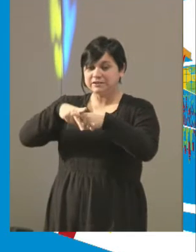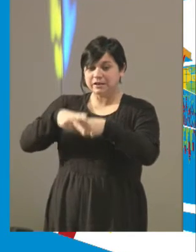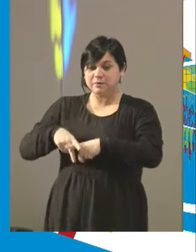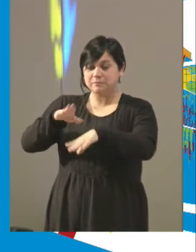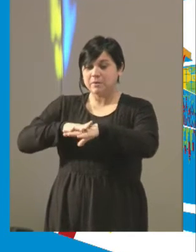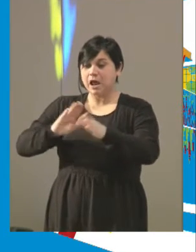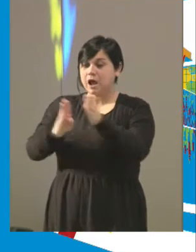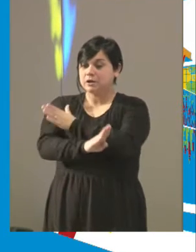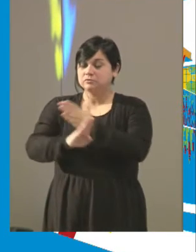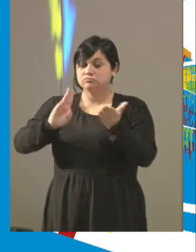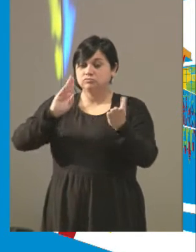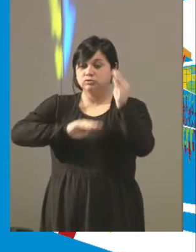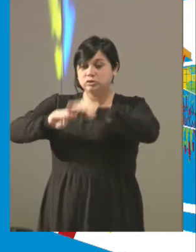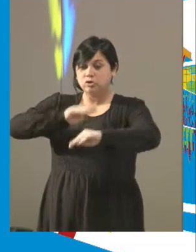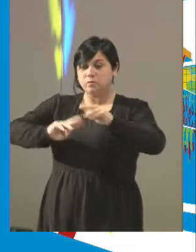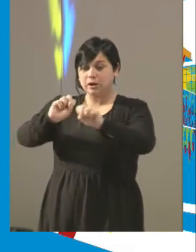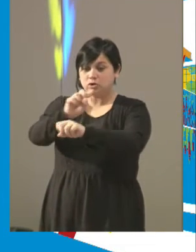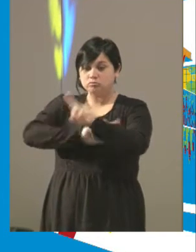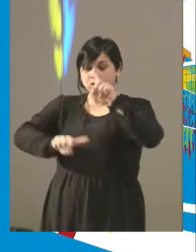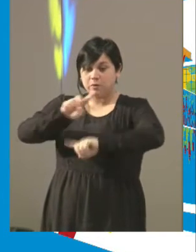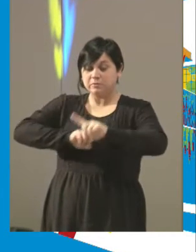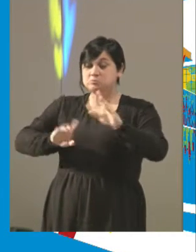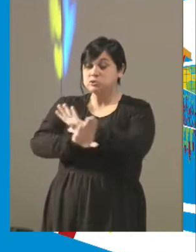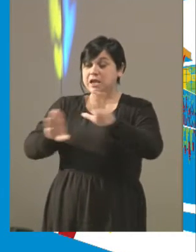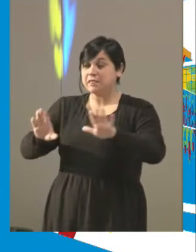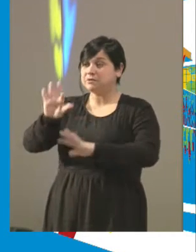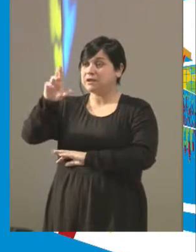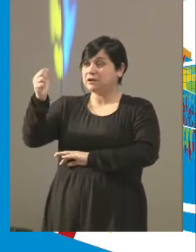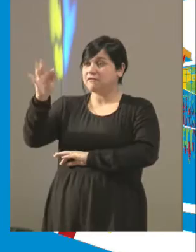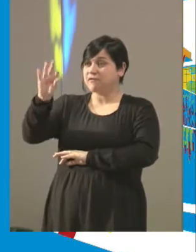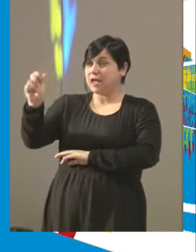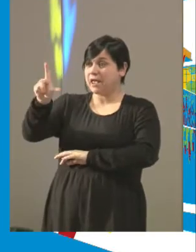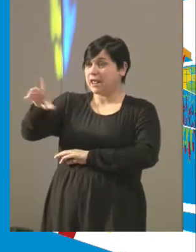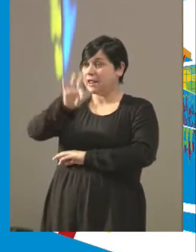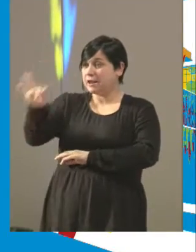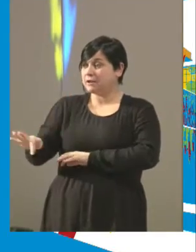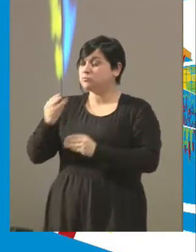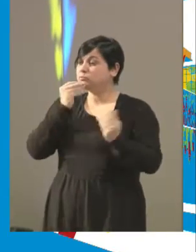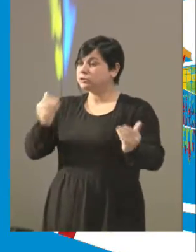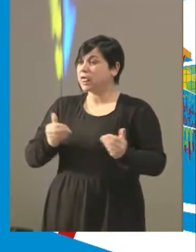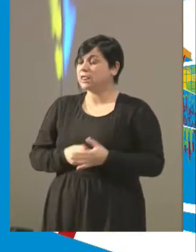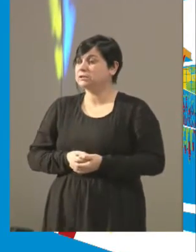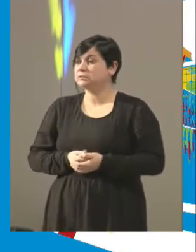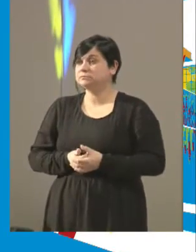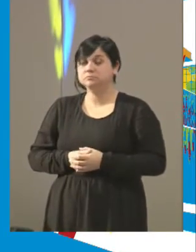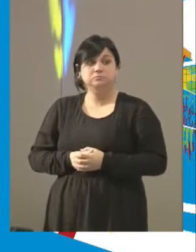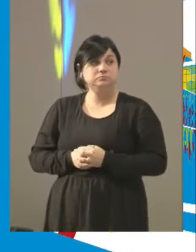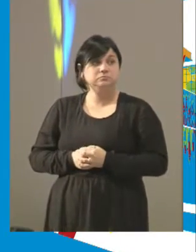sus problemas. Nada menos. Bueno, Rafael. Bueno, pues muchas gracias.